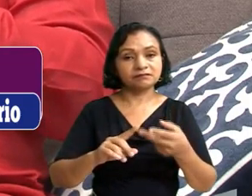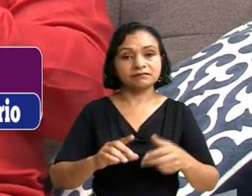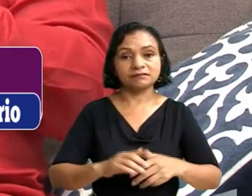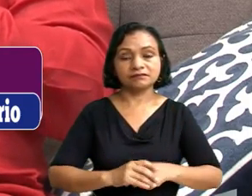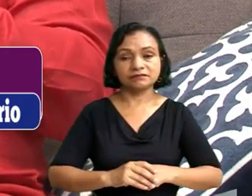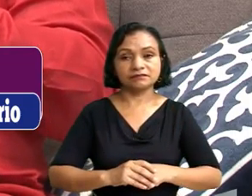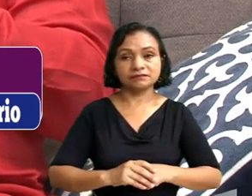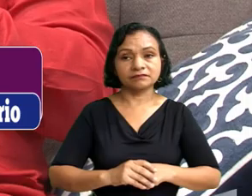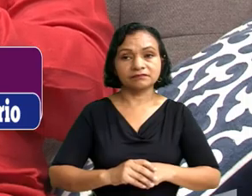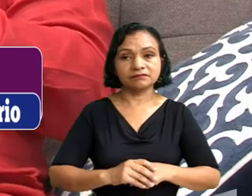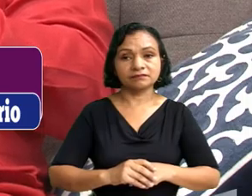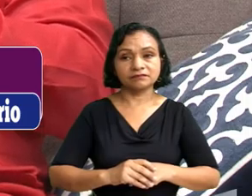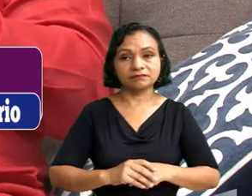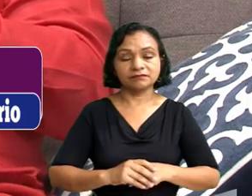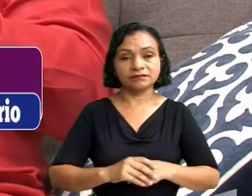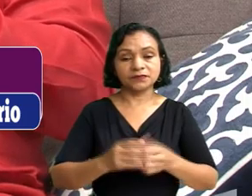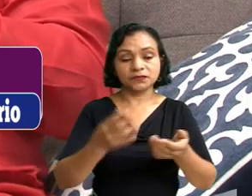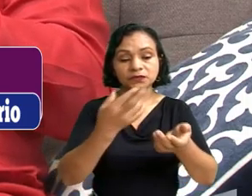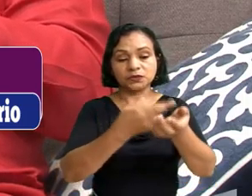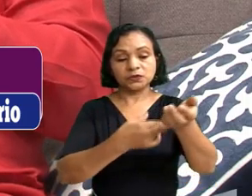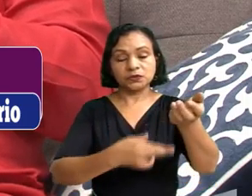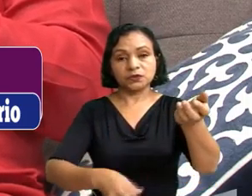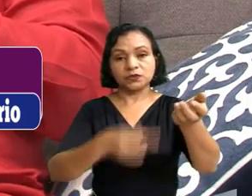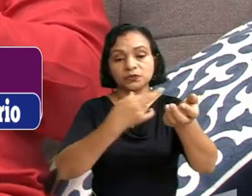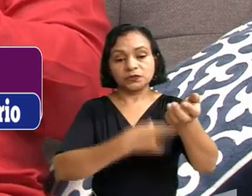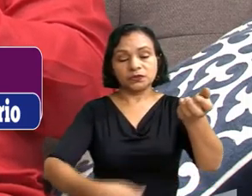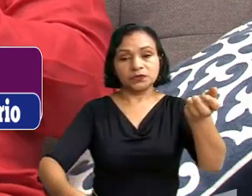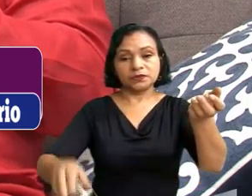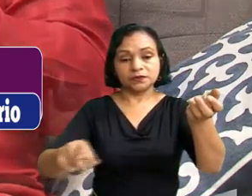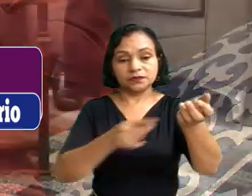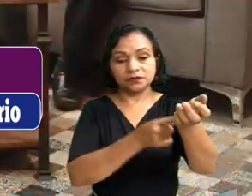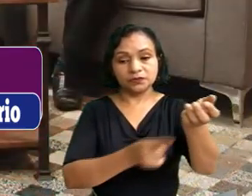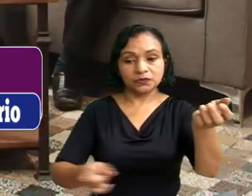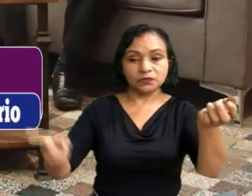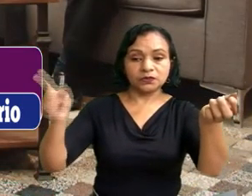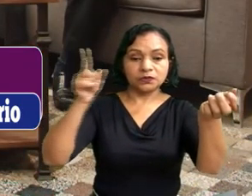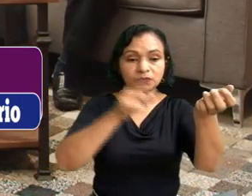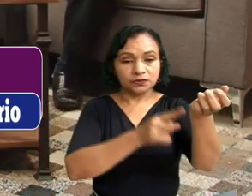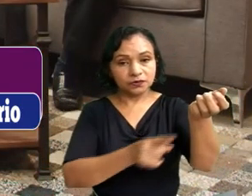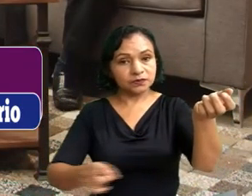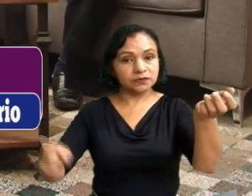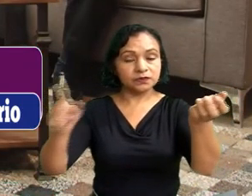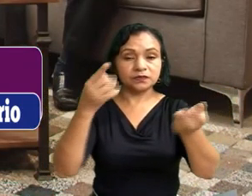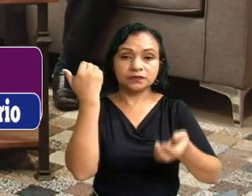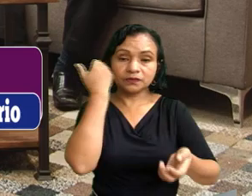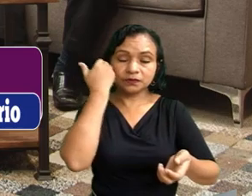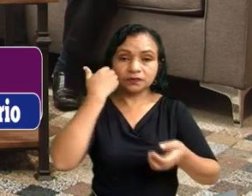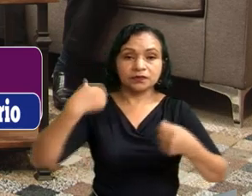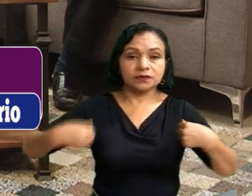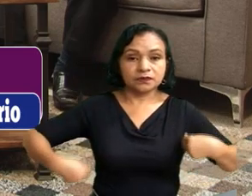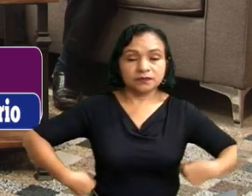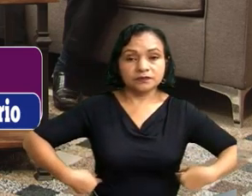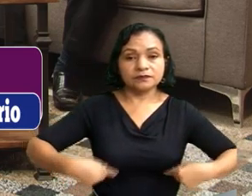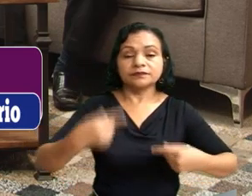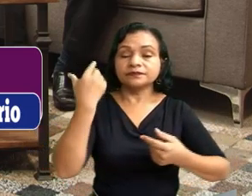los las diálisis en todo el país también las operaciones